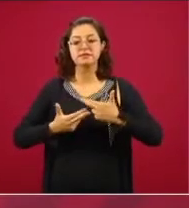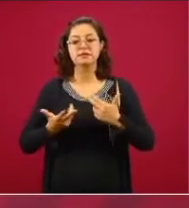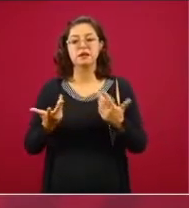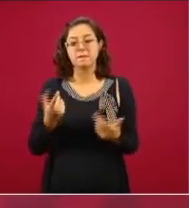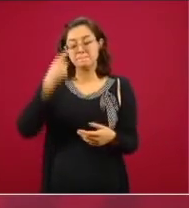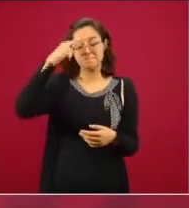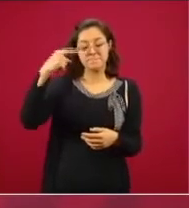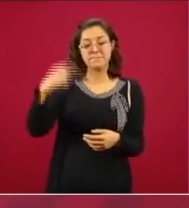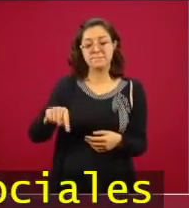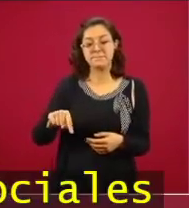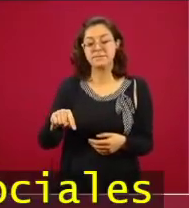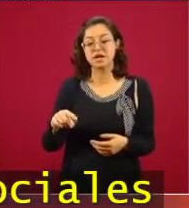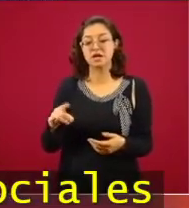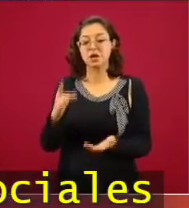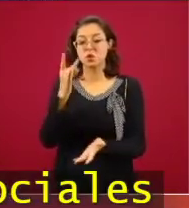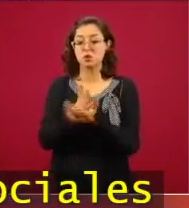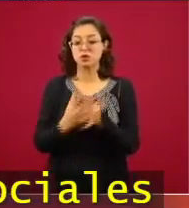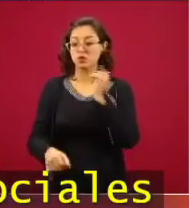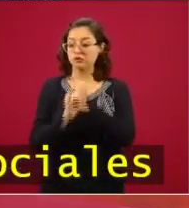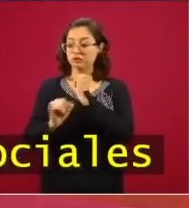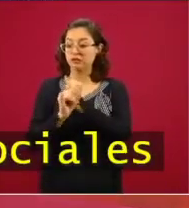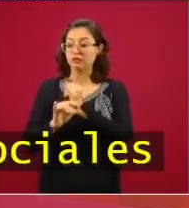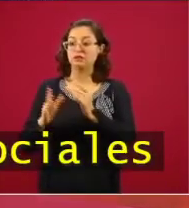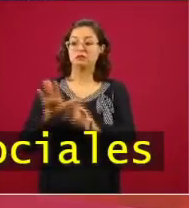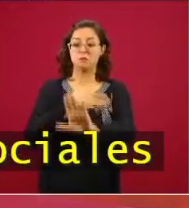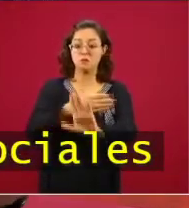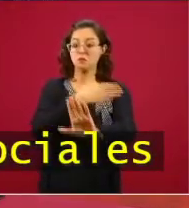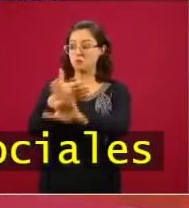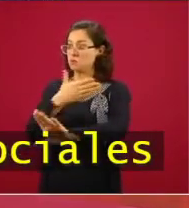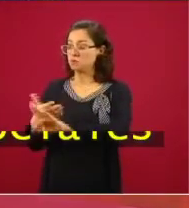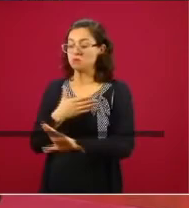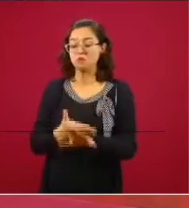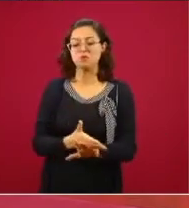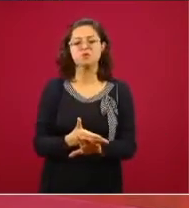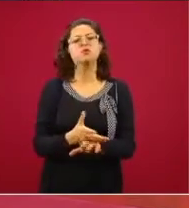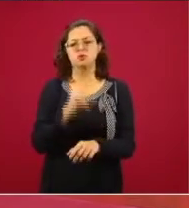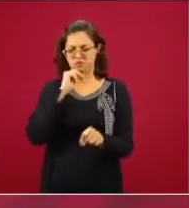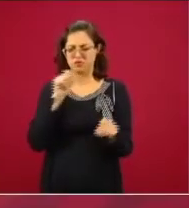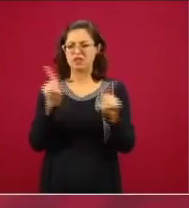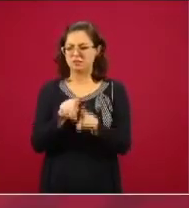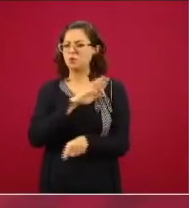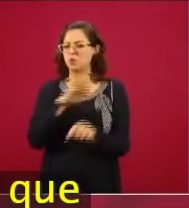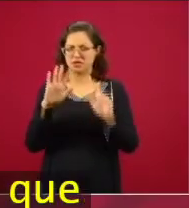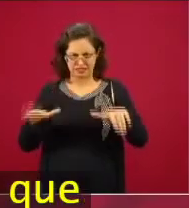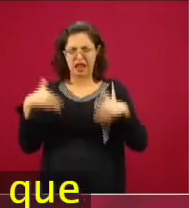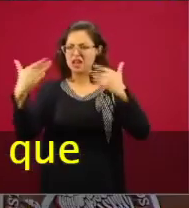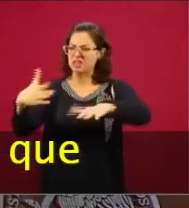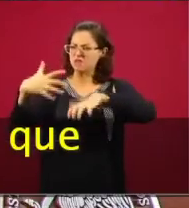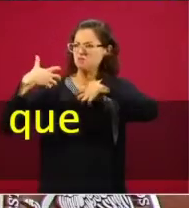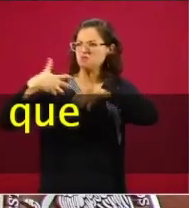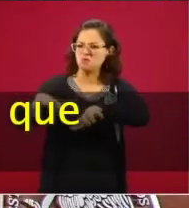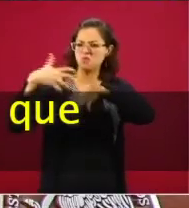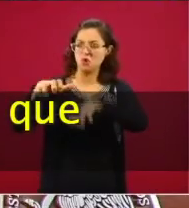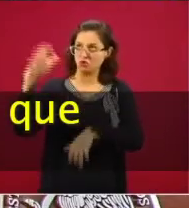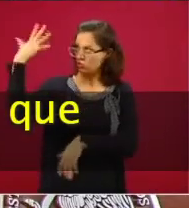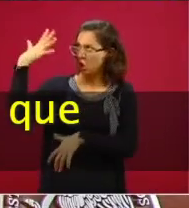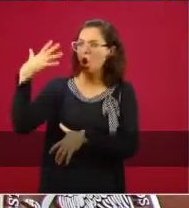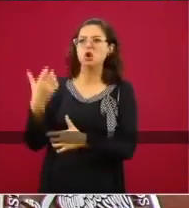oponiéndose en las redes sociales, sino que se manifiesten en las calles, que les dé el